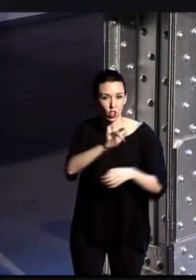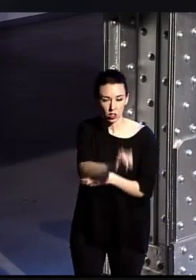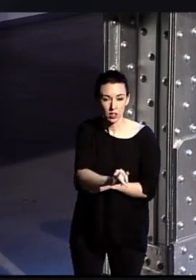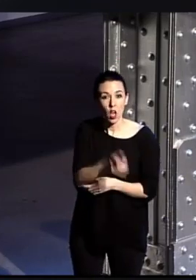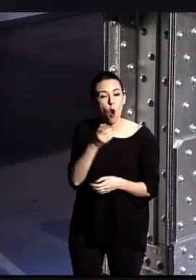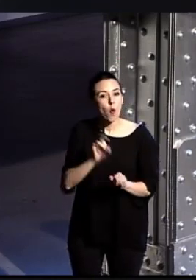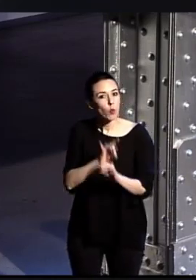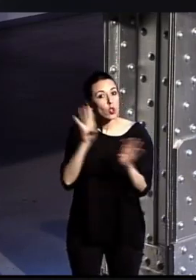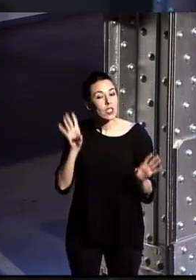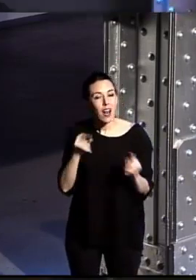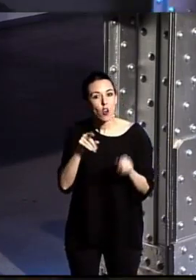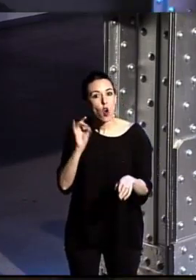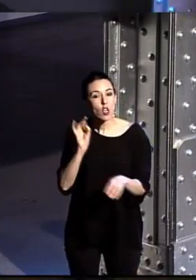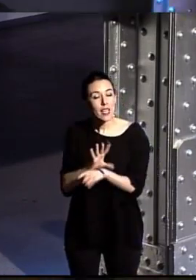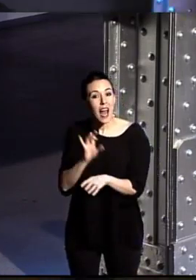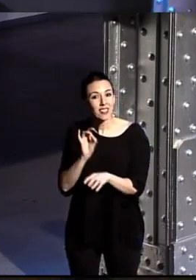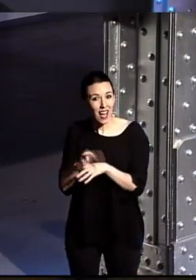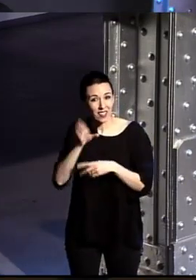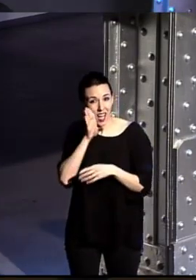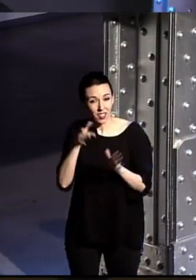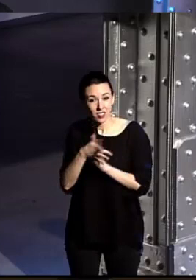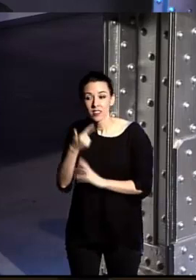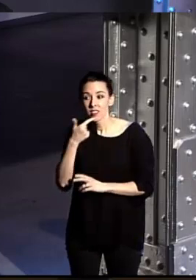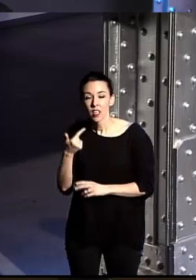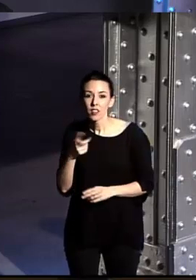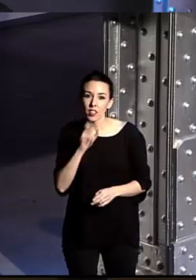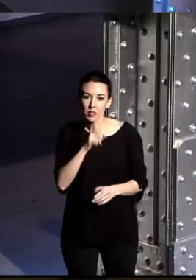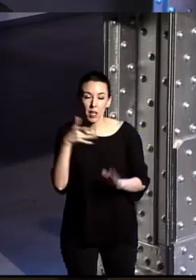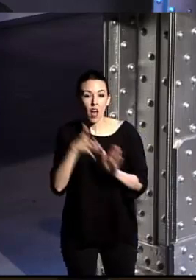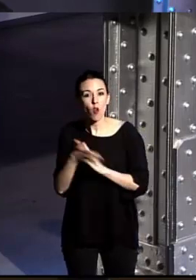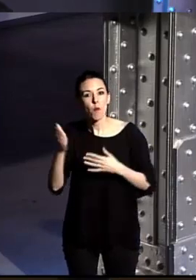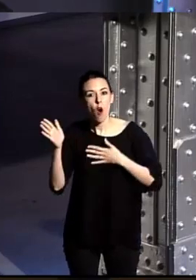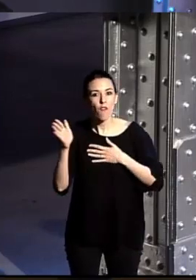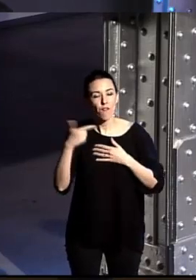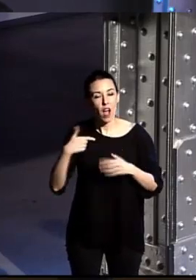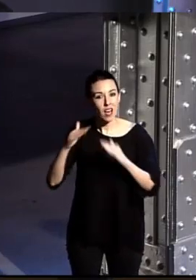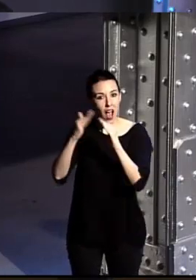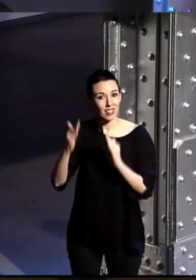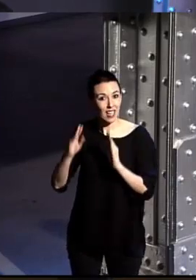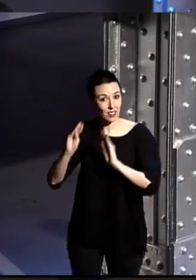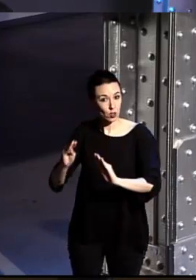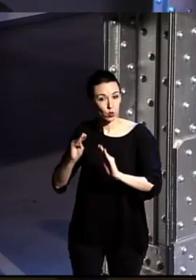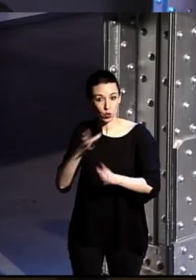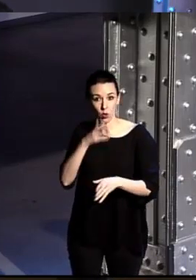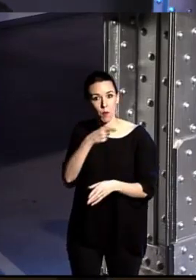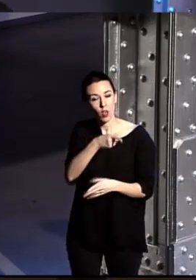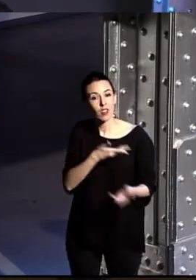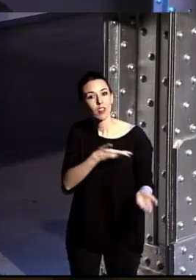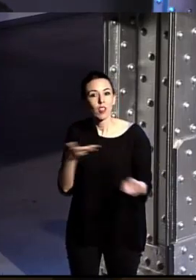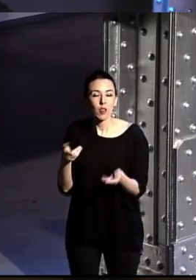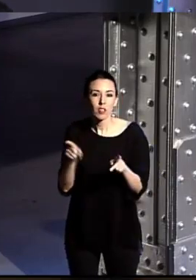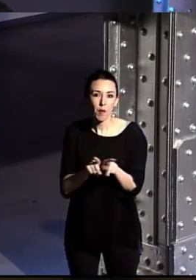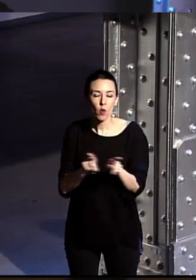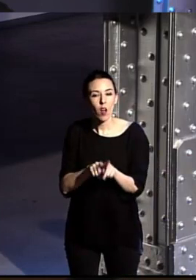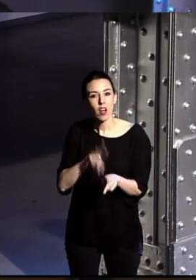cartas. Verne le cuenta que ha dado un baile en su casa de Amiens porque a él se le invitaba,